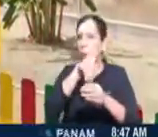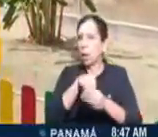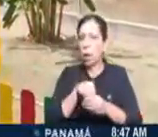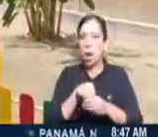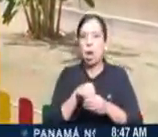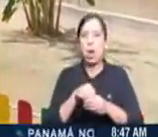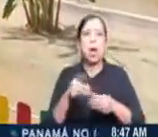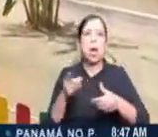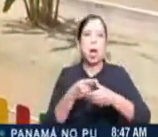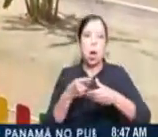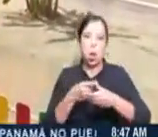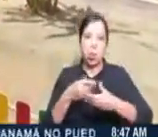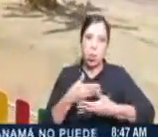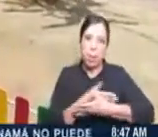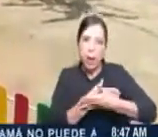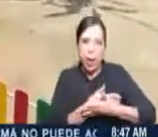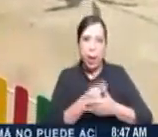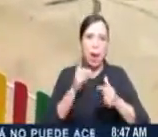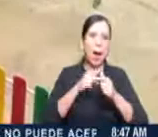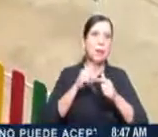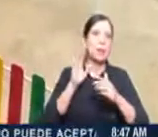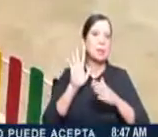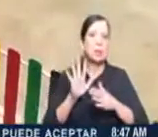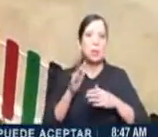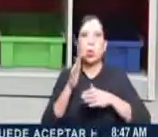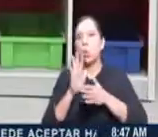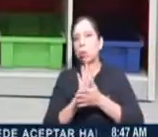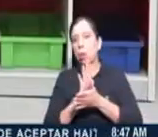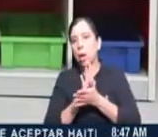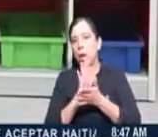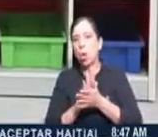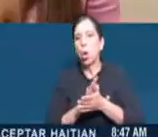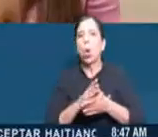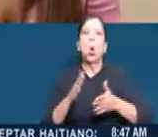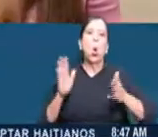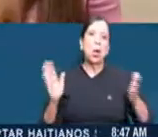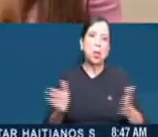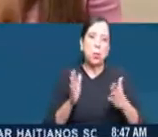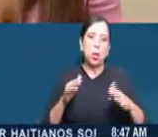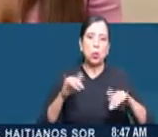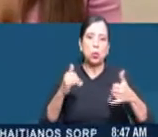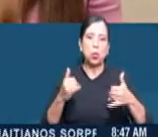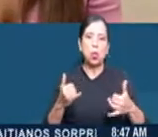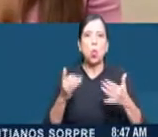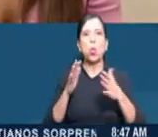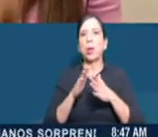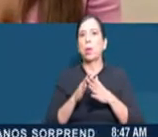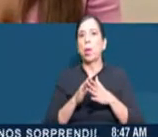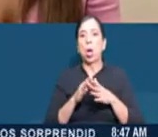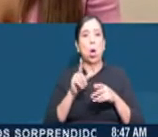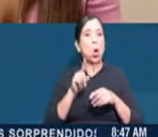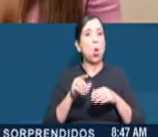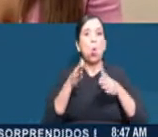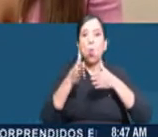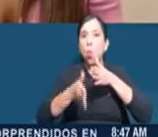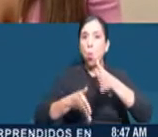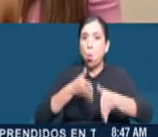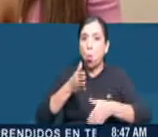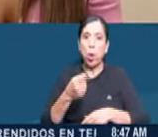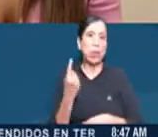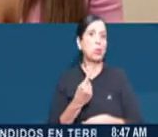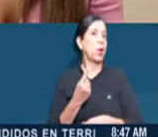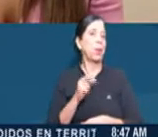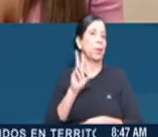ejemplo, estimulación o no solo como un lugar donde los niños van a estar o a que los cuiden mientras los papás no están, sino